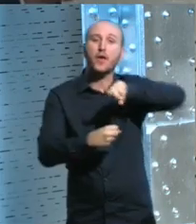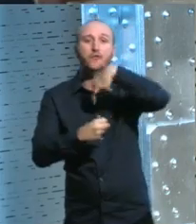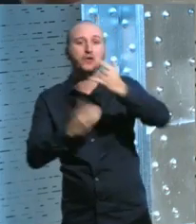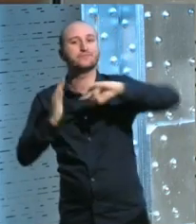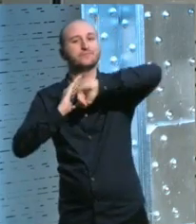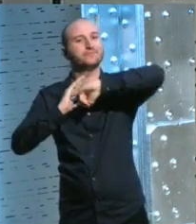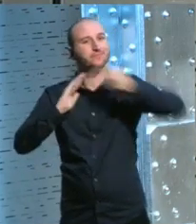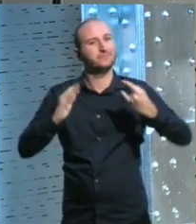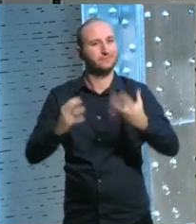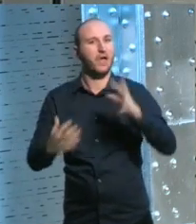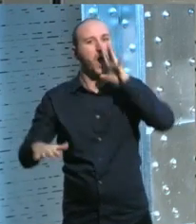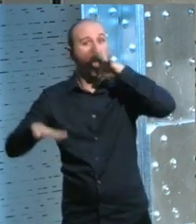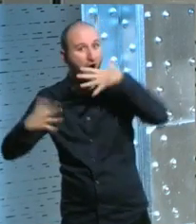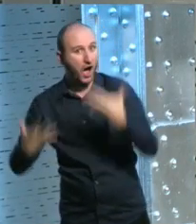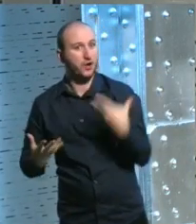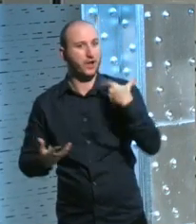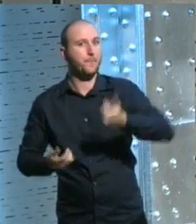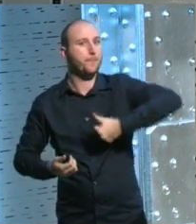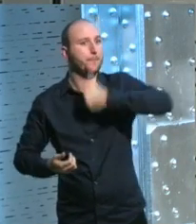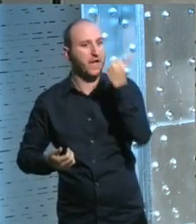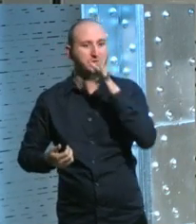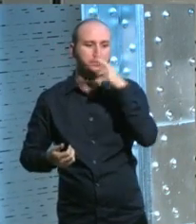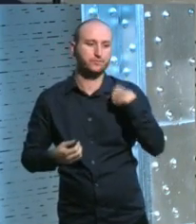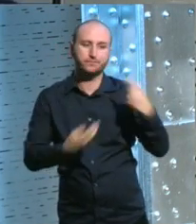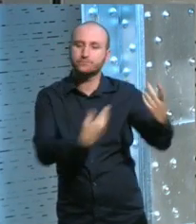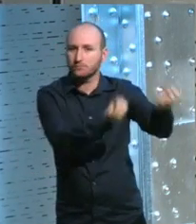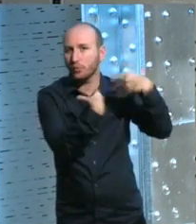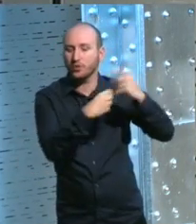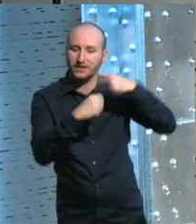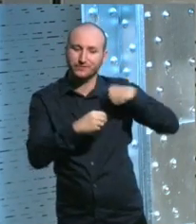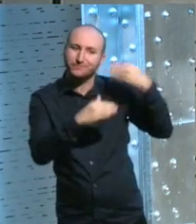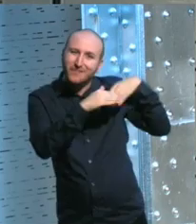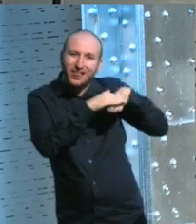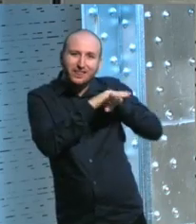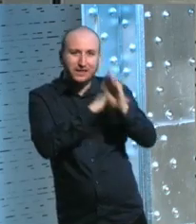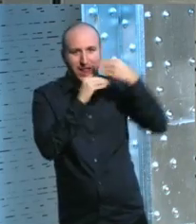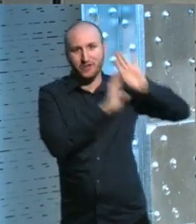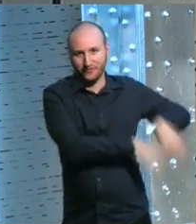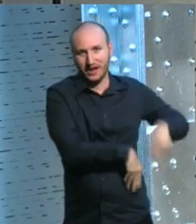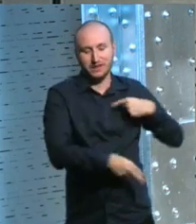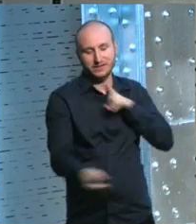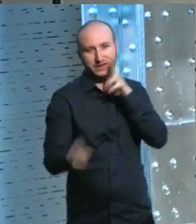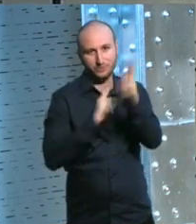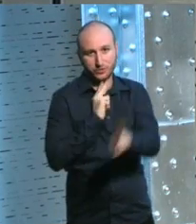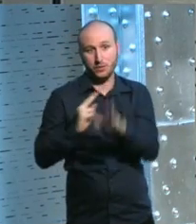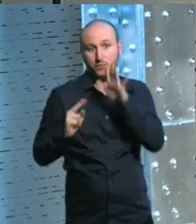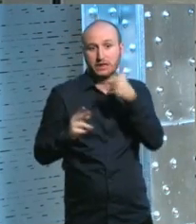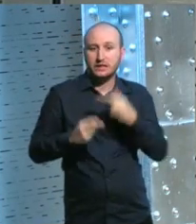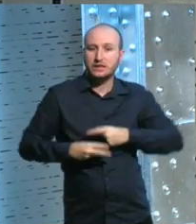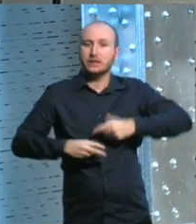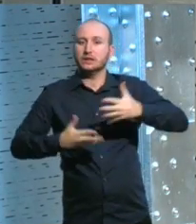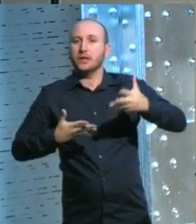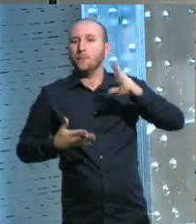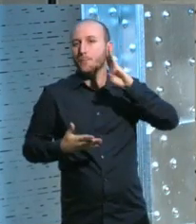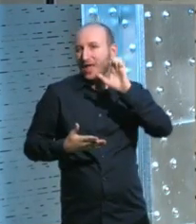tendencias que está cerca de lo que estás evocando. Entonces nos vamos a guardar eso para el final. Sobre perturbador, no es solamente lo que